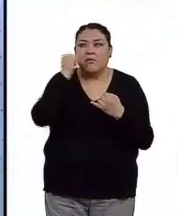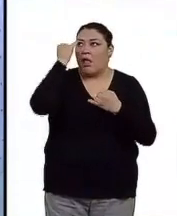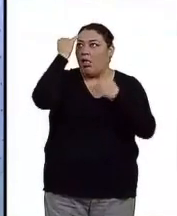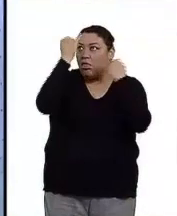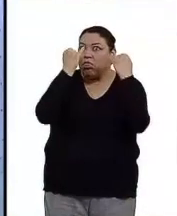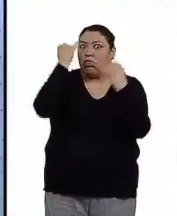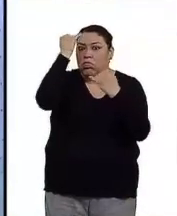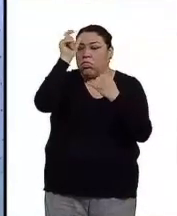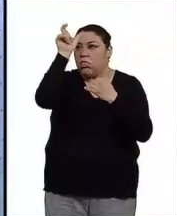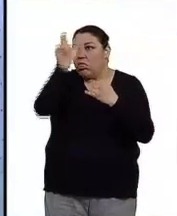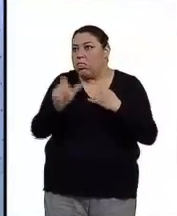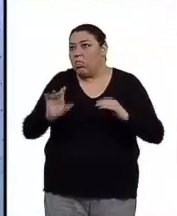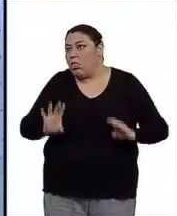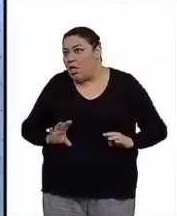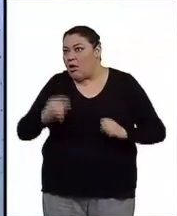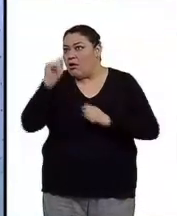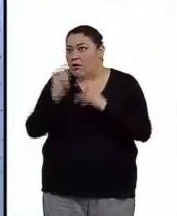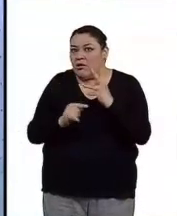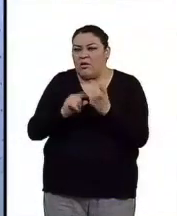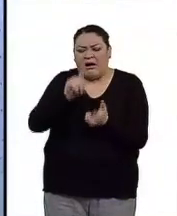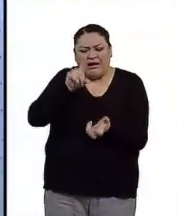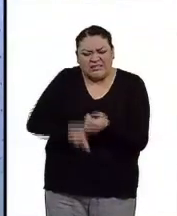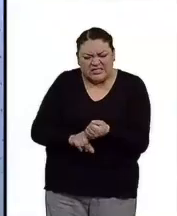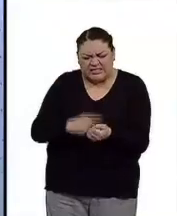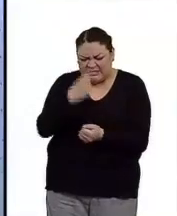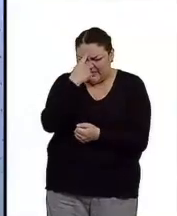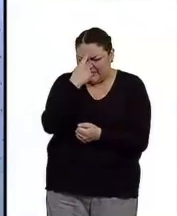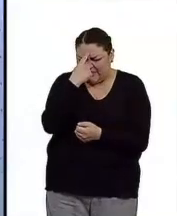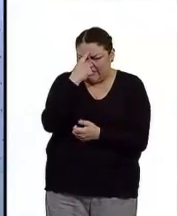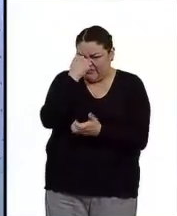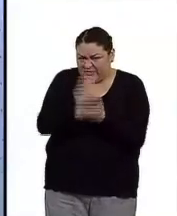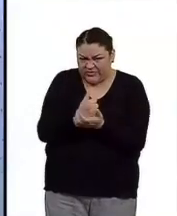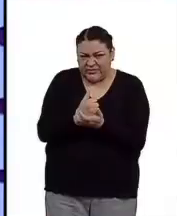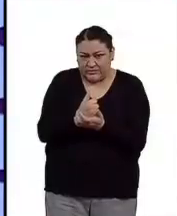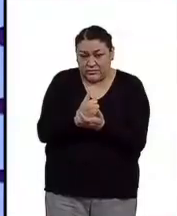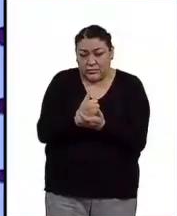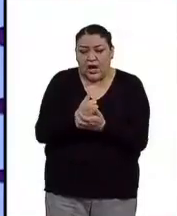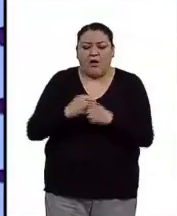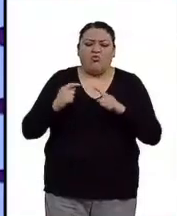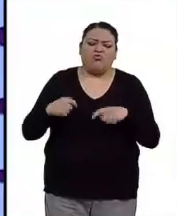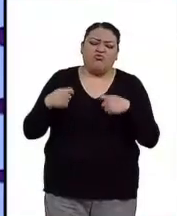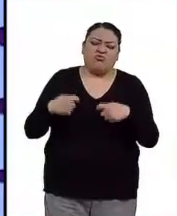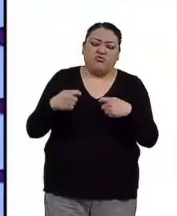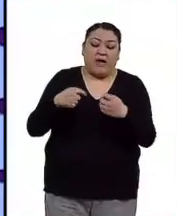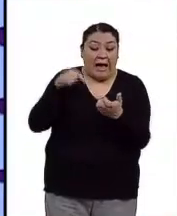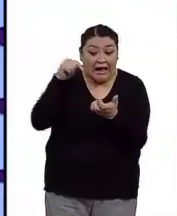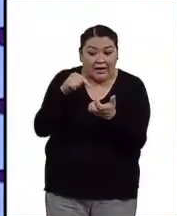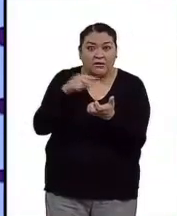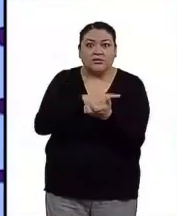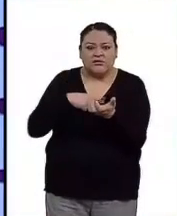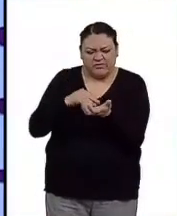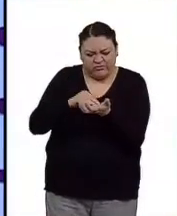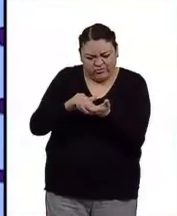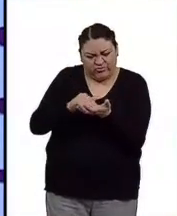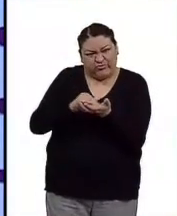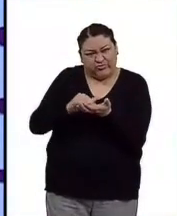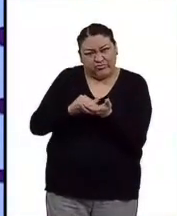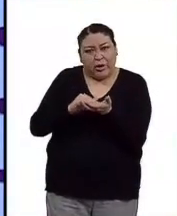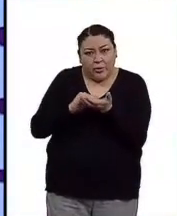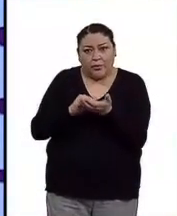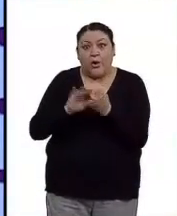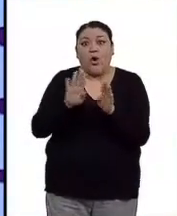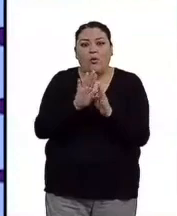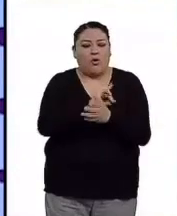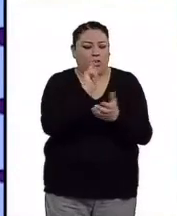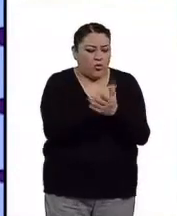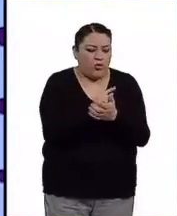ustedes mencionaban están tan enraizados en nuestra sociedad que tenemos que atacarlos desde las políticas públicas, desde las leyes,